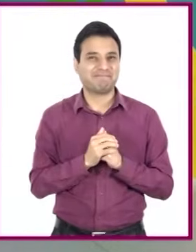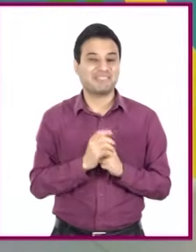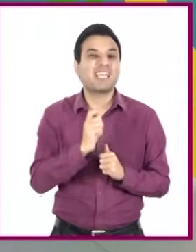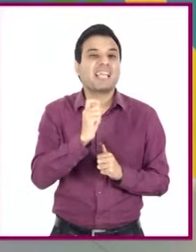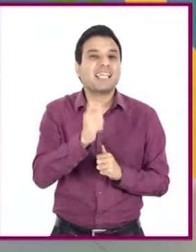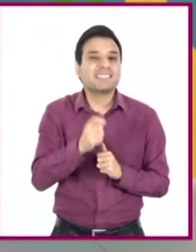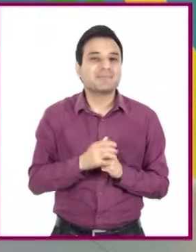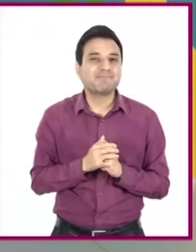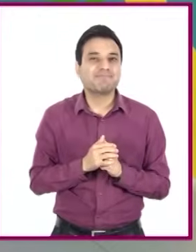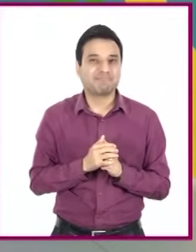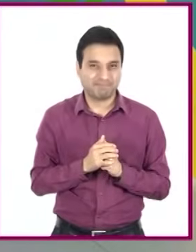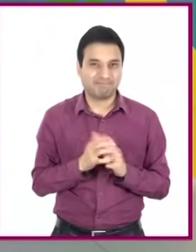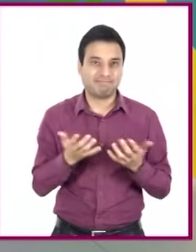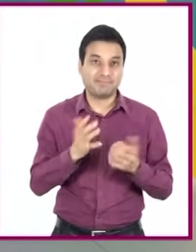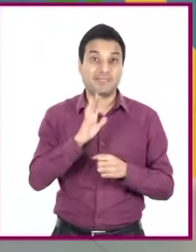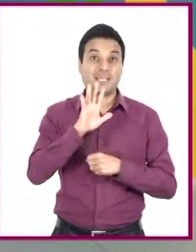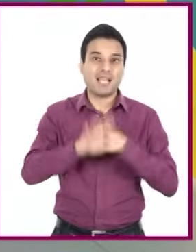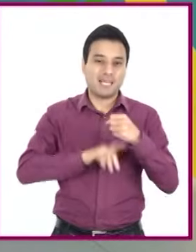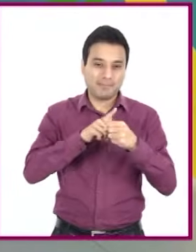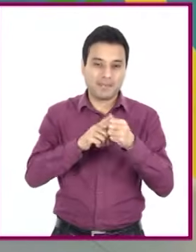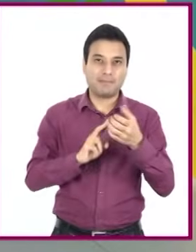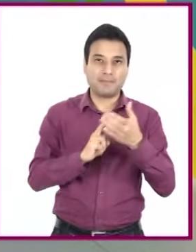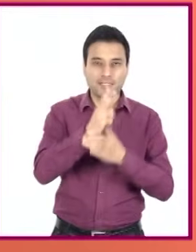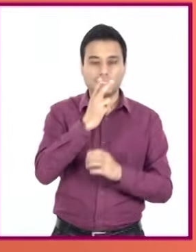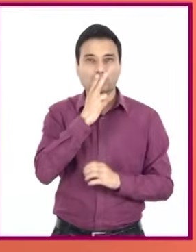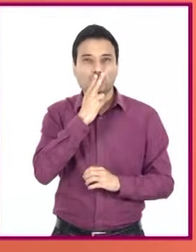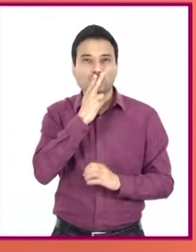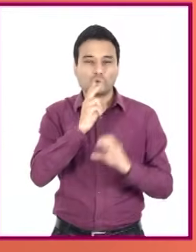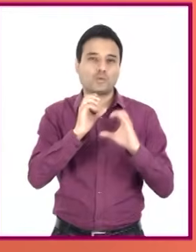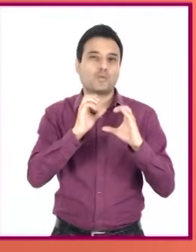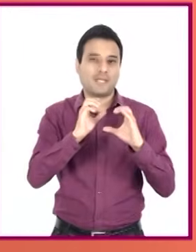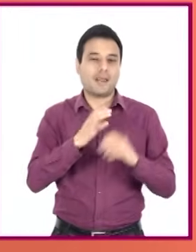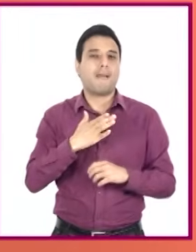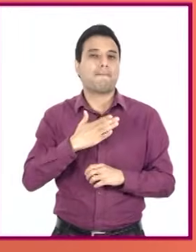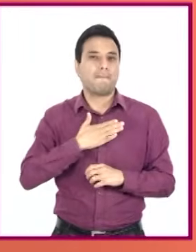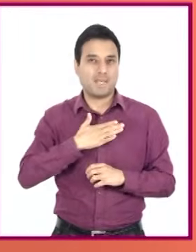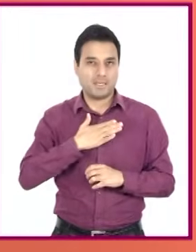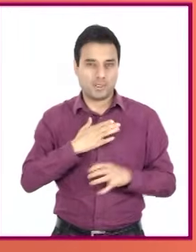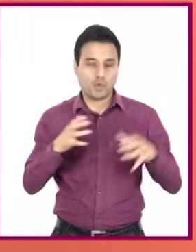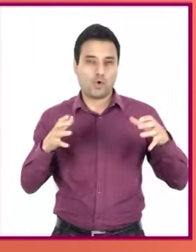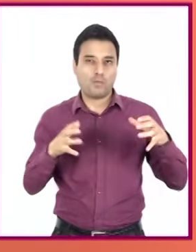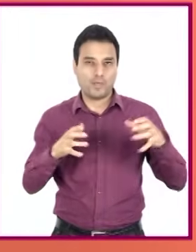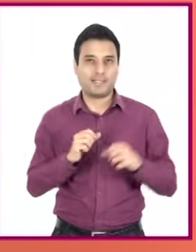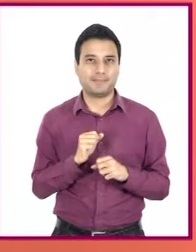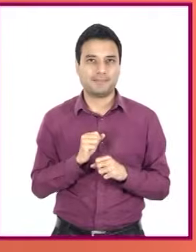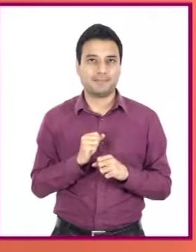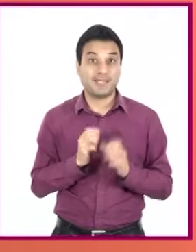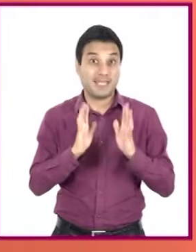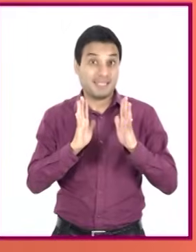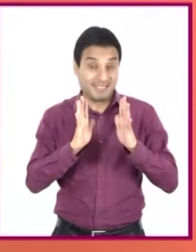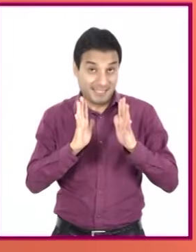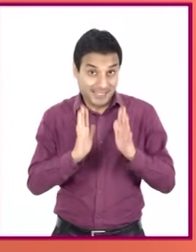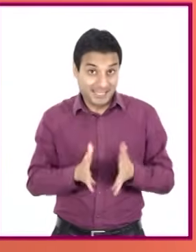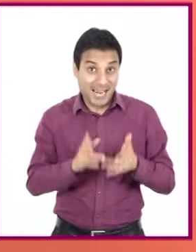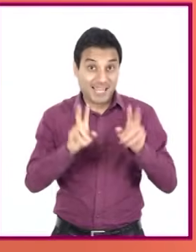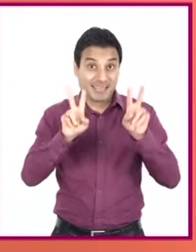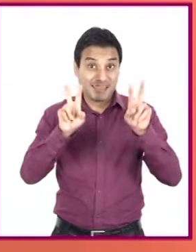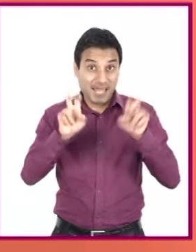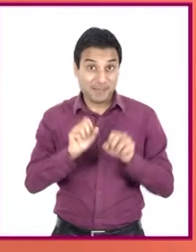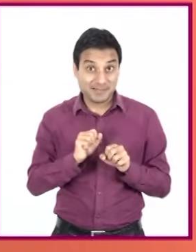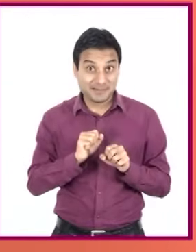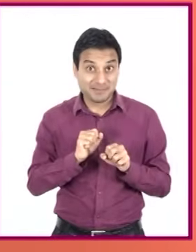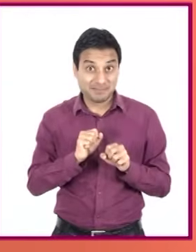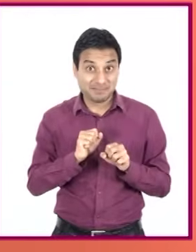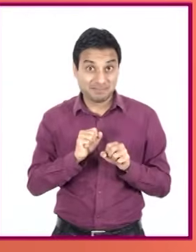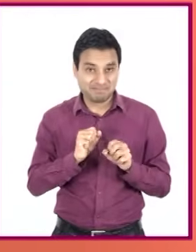cuidado de la biodiversidad en mi comunidad. Ahora, después de haber planteado nuestro tema, que en este caso